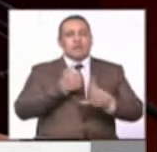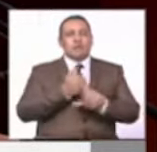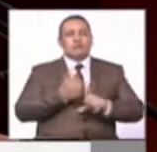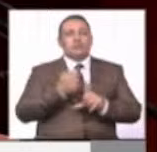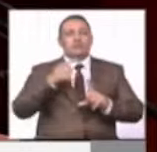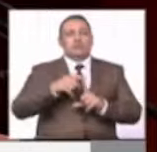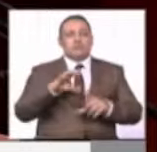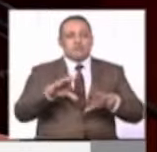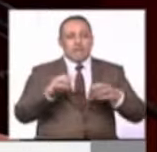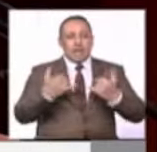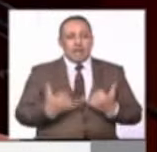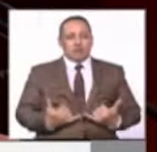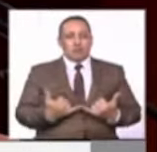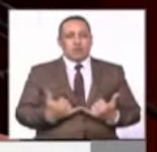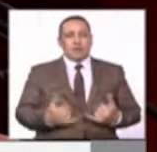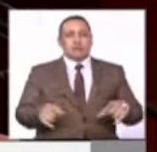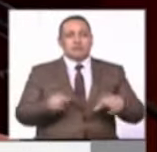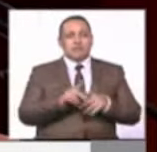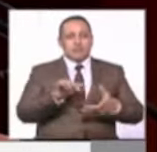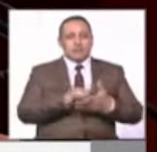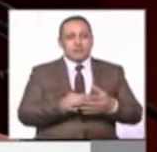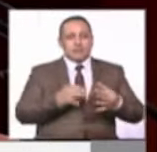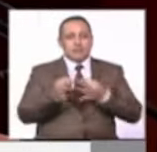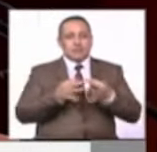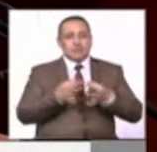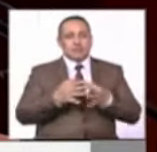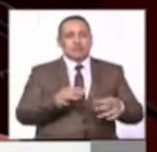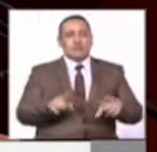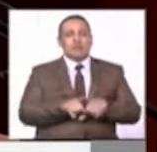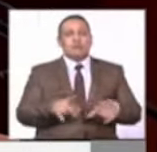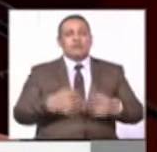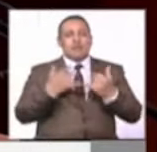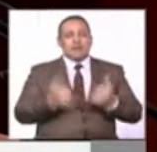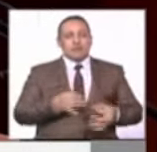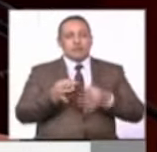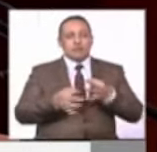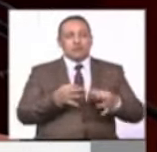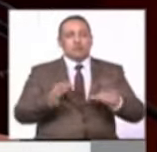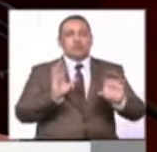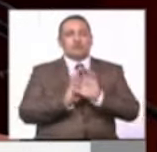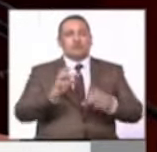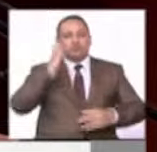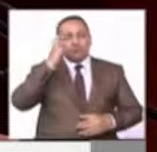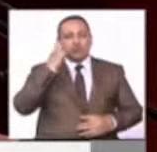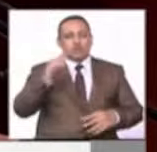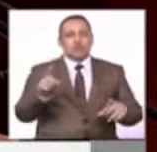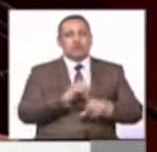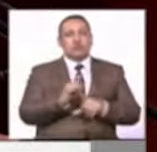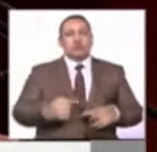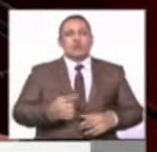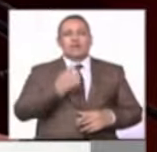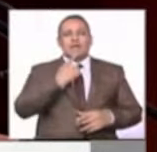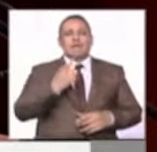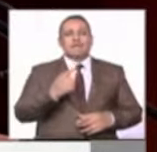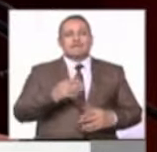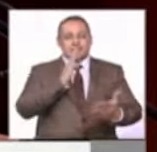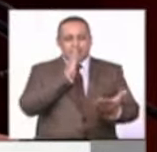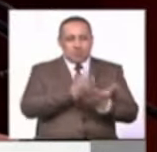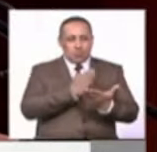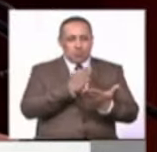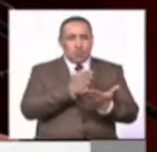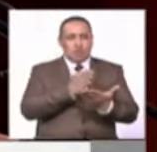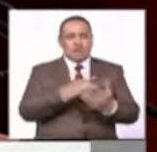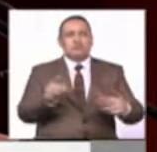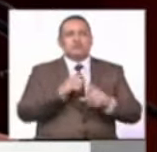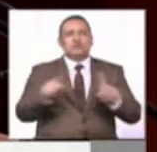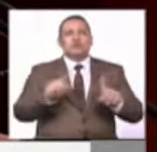tribunal actual señaló que la interpretación de la Constitución no puede ser literal hay